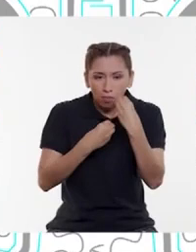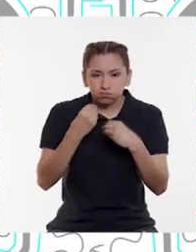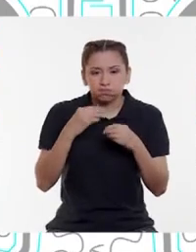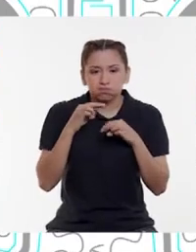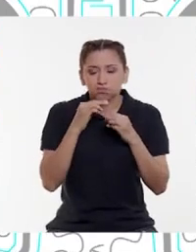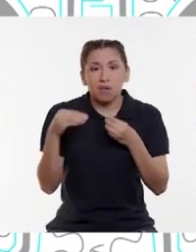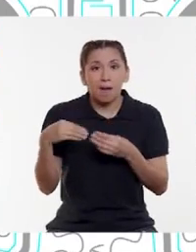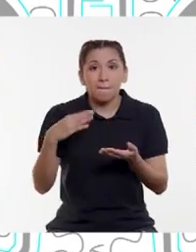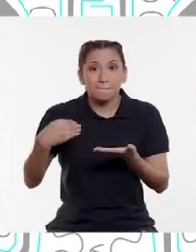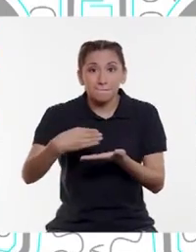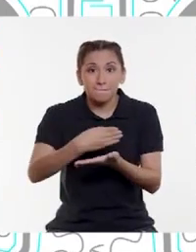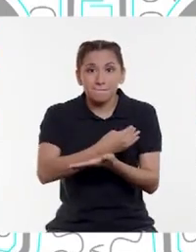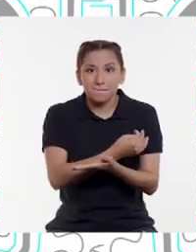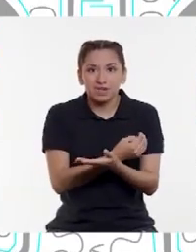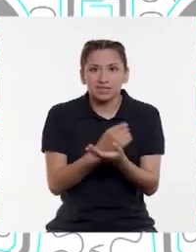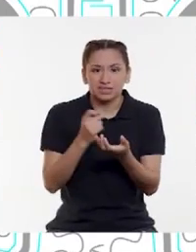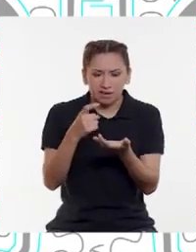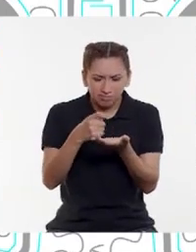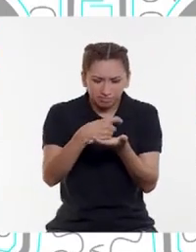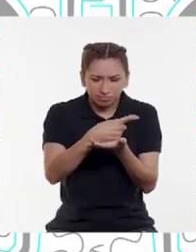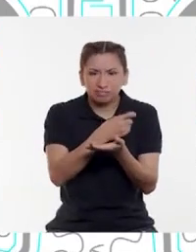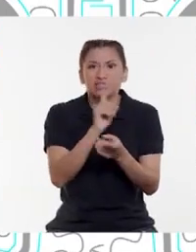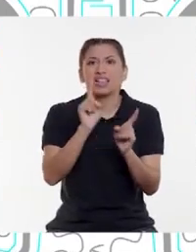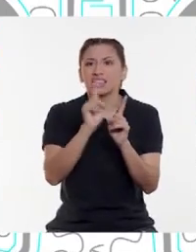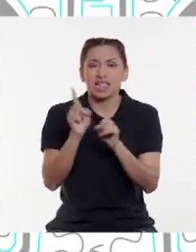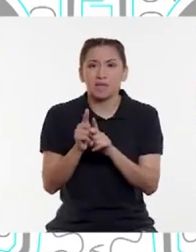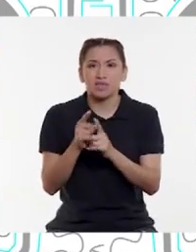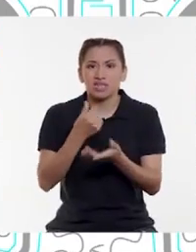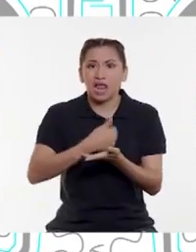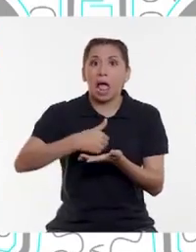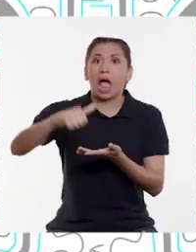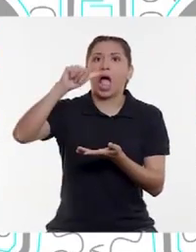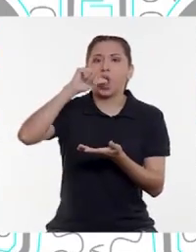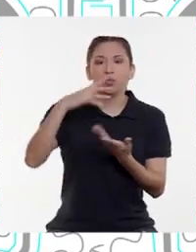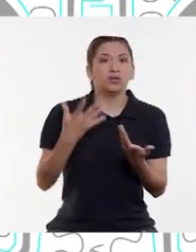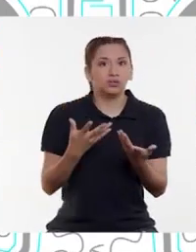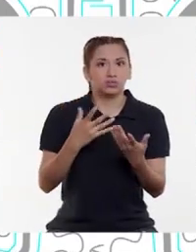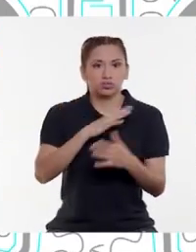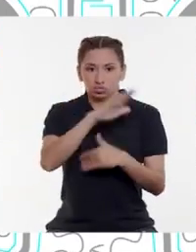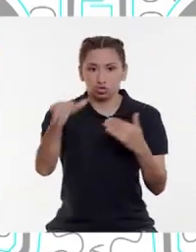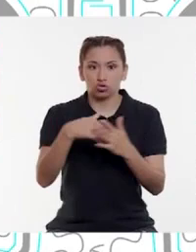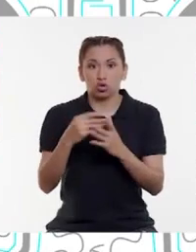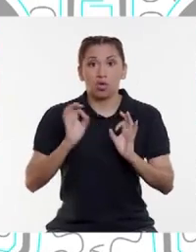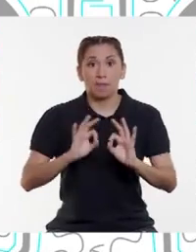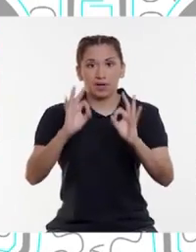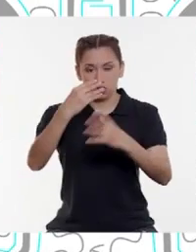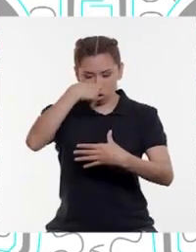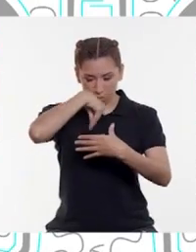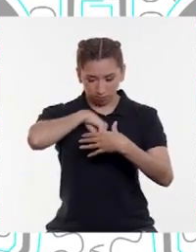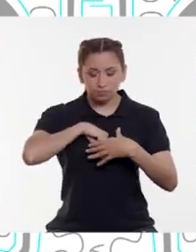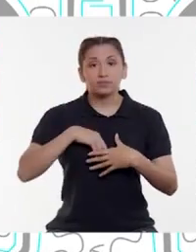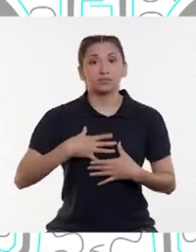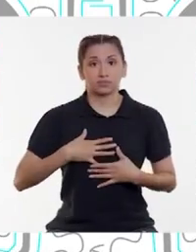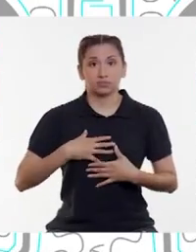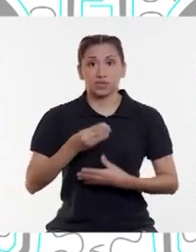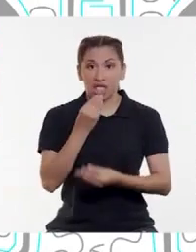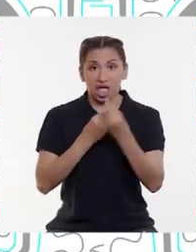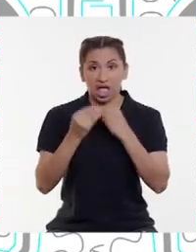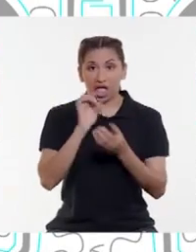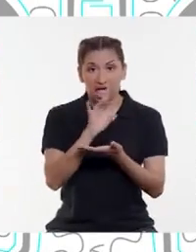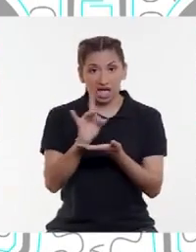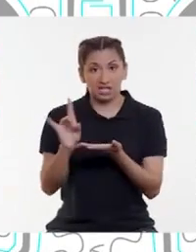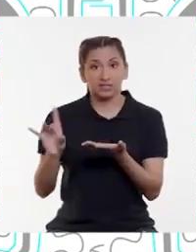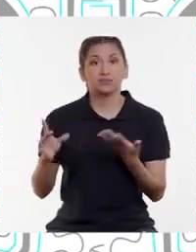peces, mariscos, sales y hasta en el agua, lo que significaba que estábamos en riesgo de ingerirlos en los